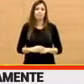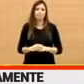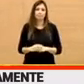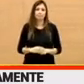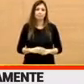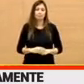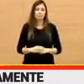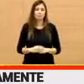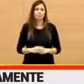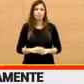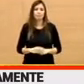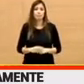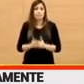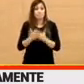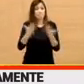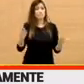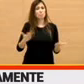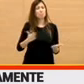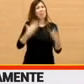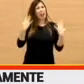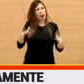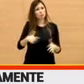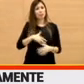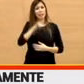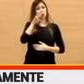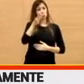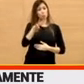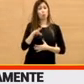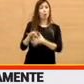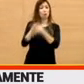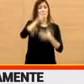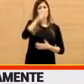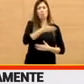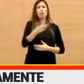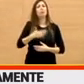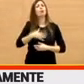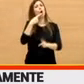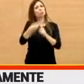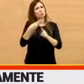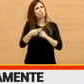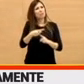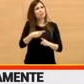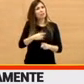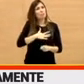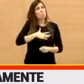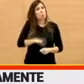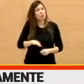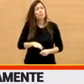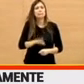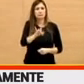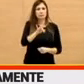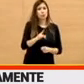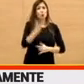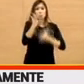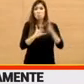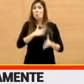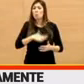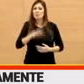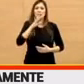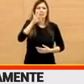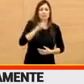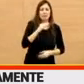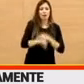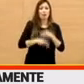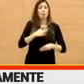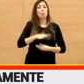Somos optimistas desde Izquierda Unida o Unidad Popular. Creemos que es posible, creemos que hay números, creemos que se puede hacer. No hemos dicho nunca que sea fácil.